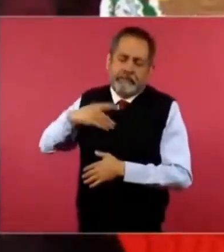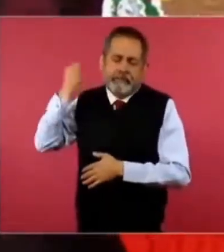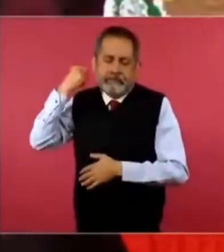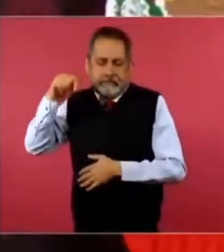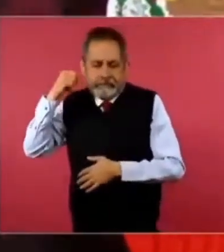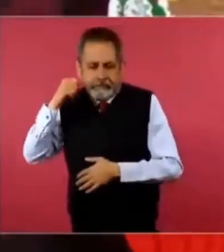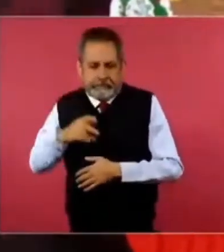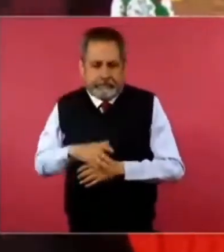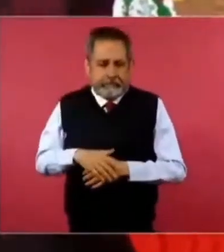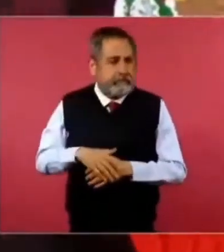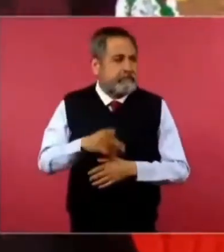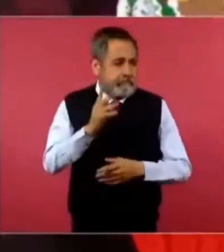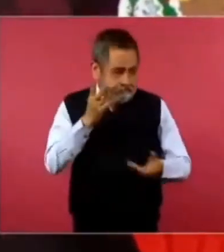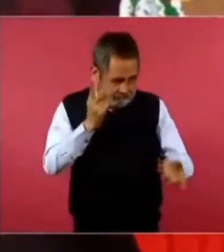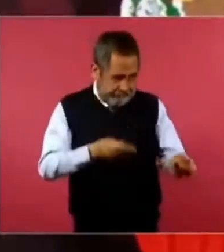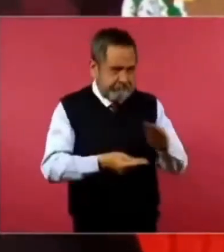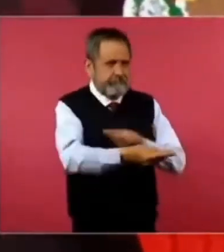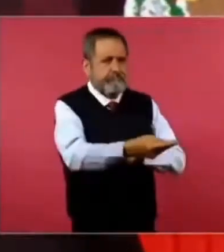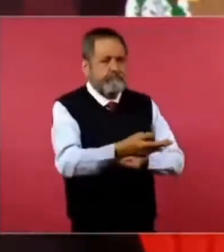no iba